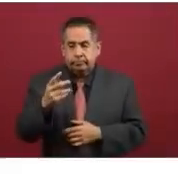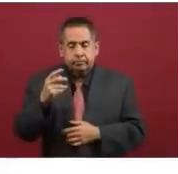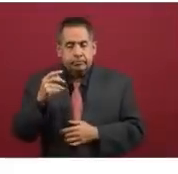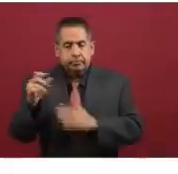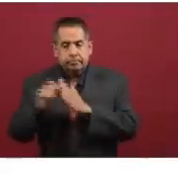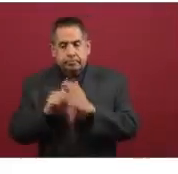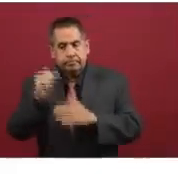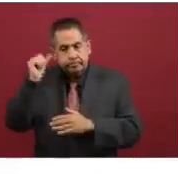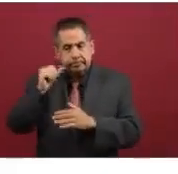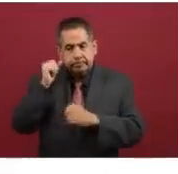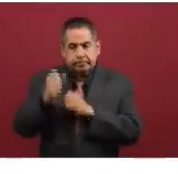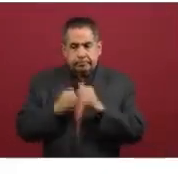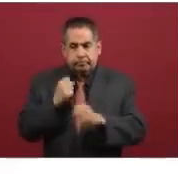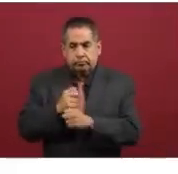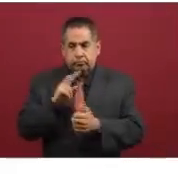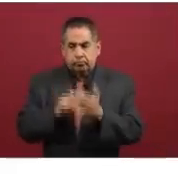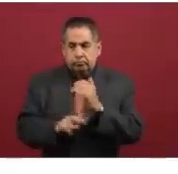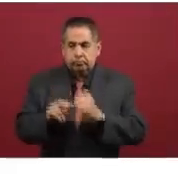abril del